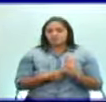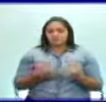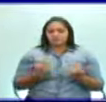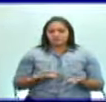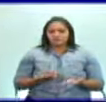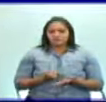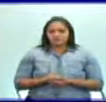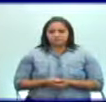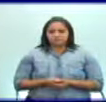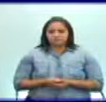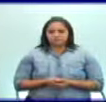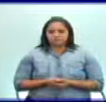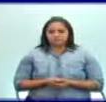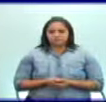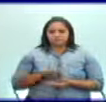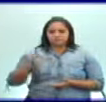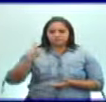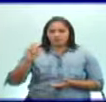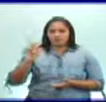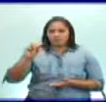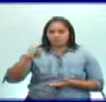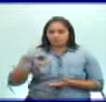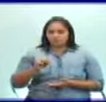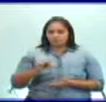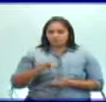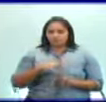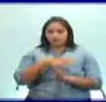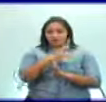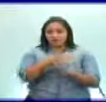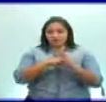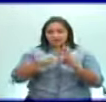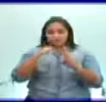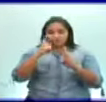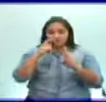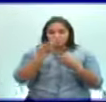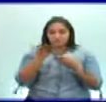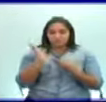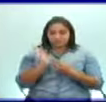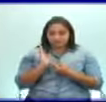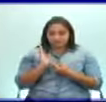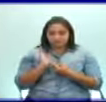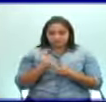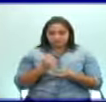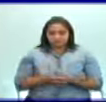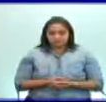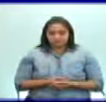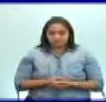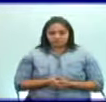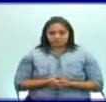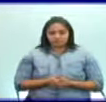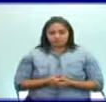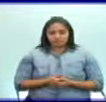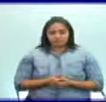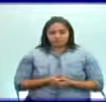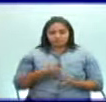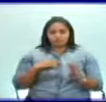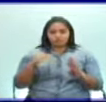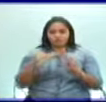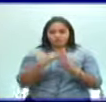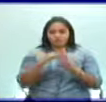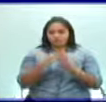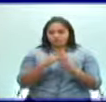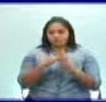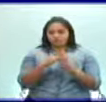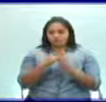clásicas, ¿verdad? Dominio, que es el recorrido del gráfico de la curva en el eje X. Es X que pertenece a los reales, no hay limitante, ¿verdad?